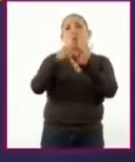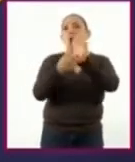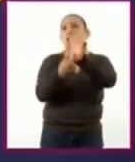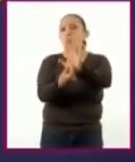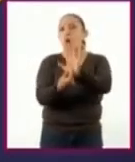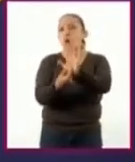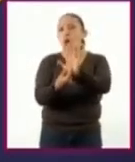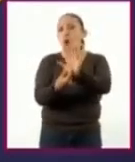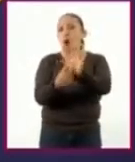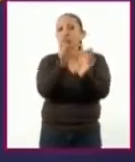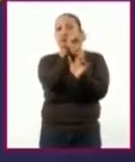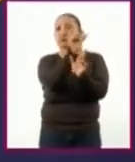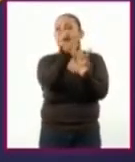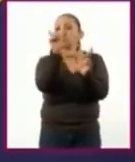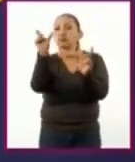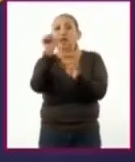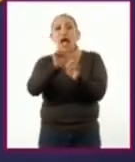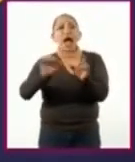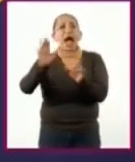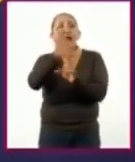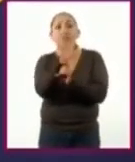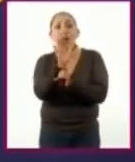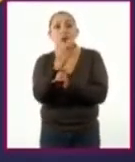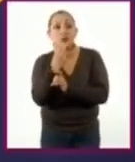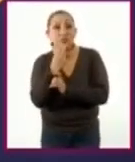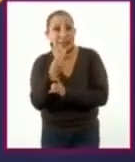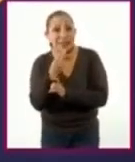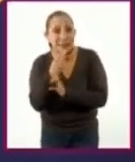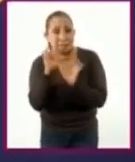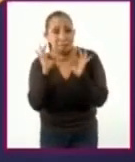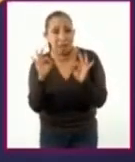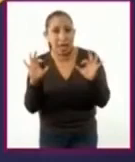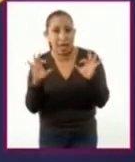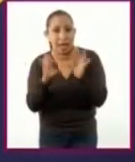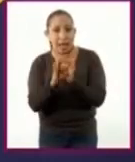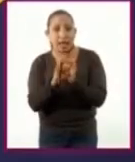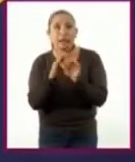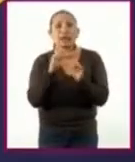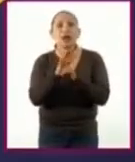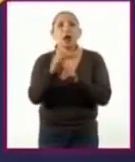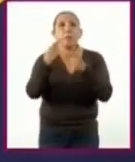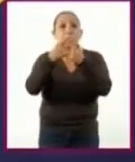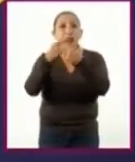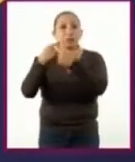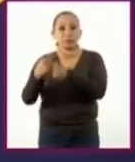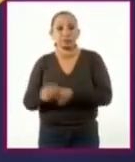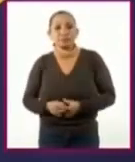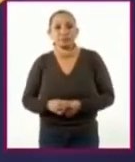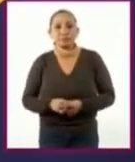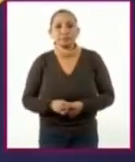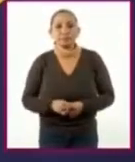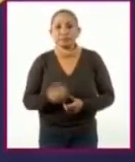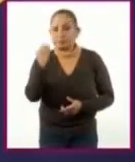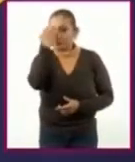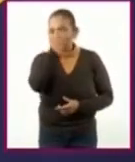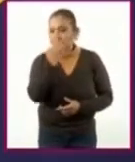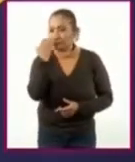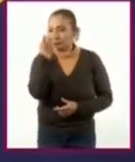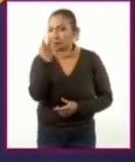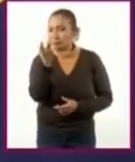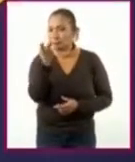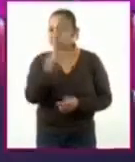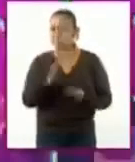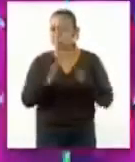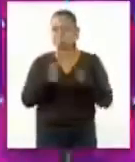representamos algebraicamente el área, aplicando adecuadamente la jerarquía de las operaciones? Analicemos las